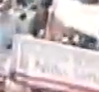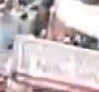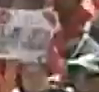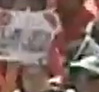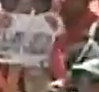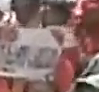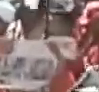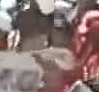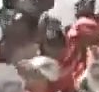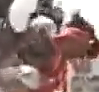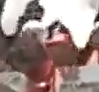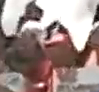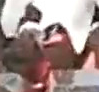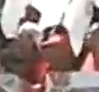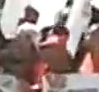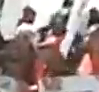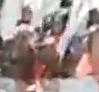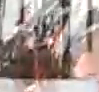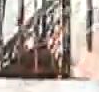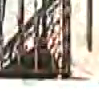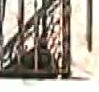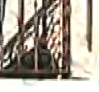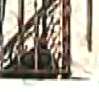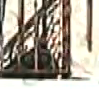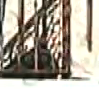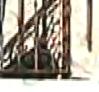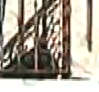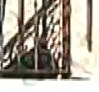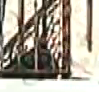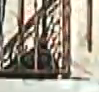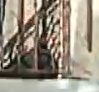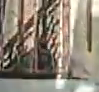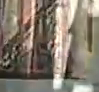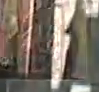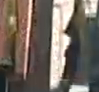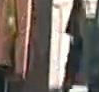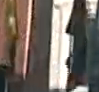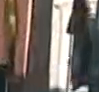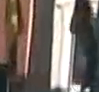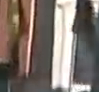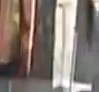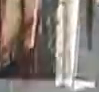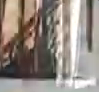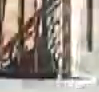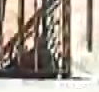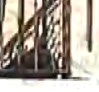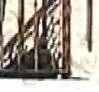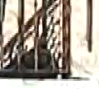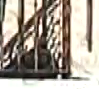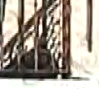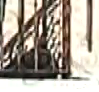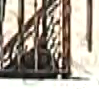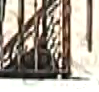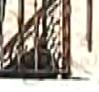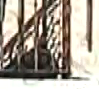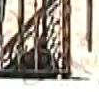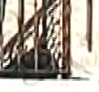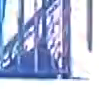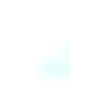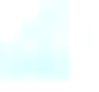nuestro pueblo al desarrollo y a la felicidad. Pero en el año 2019, 2020, nos enfrentamos